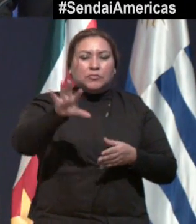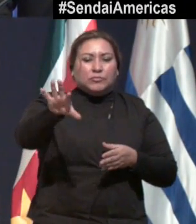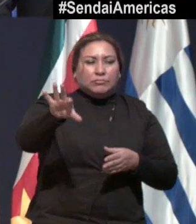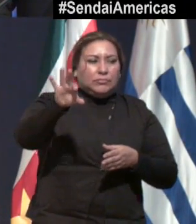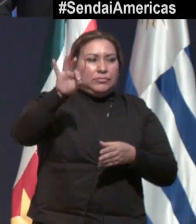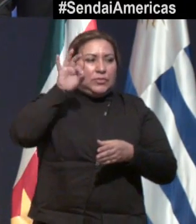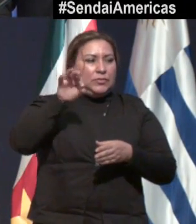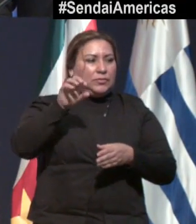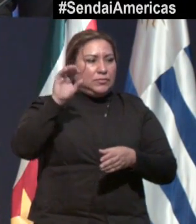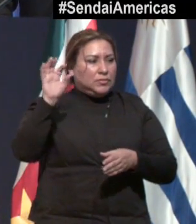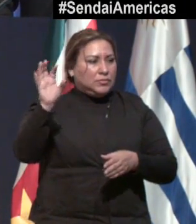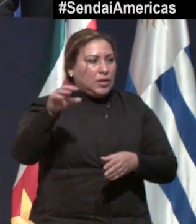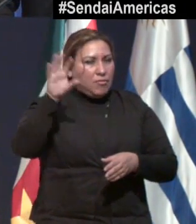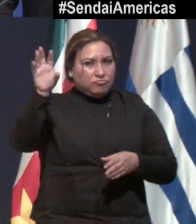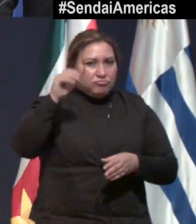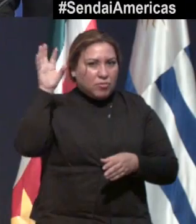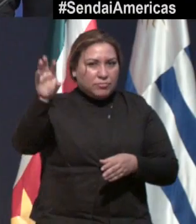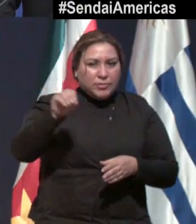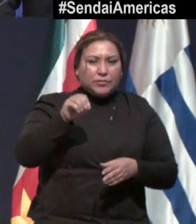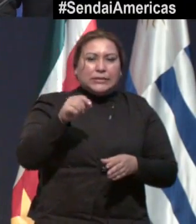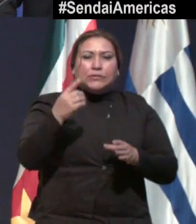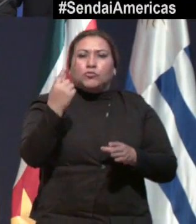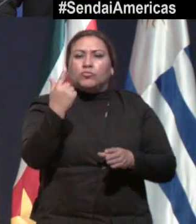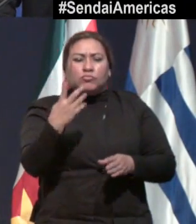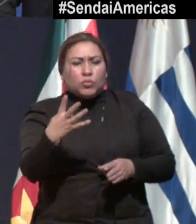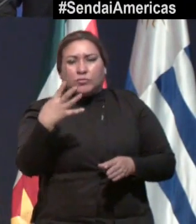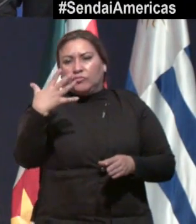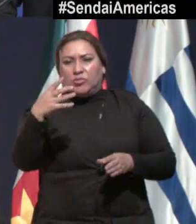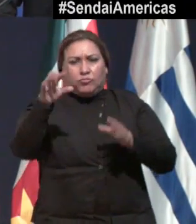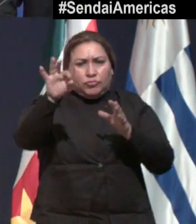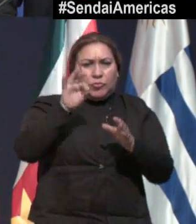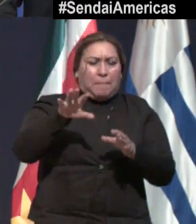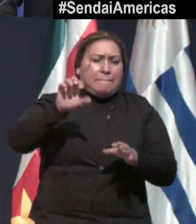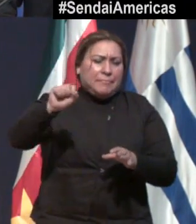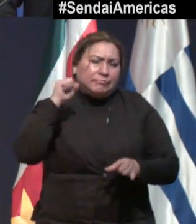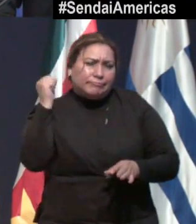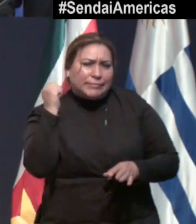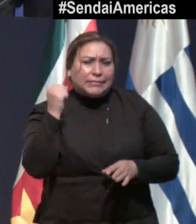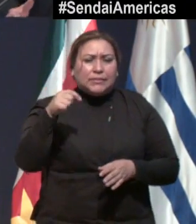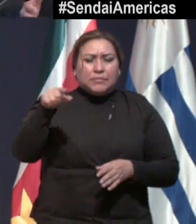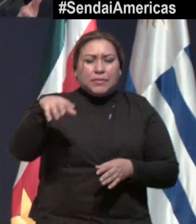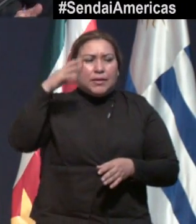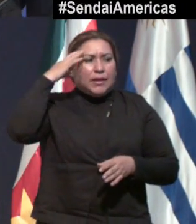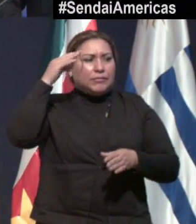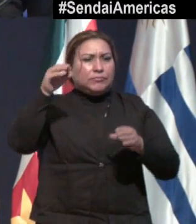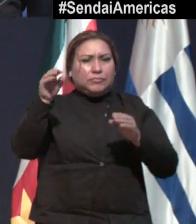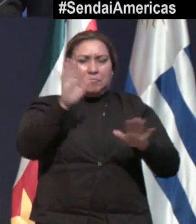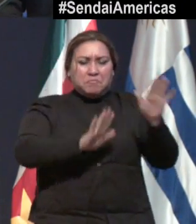cada uno de ellos los 4 o 5 puntos más salientes, de manera de poder construir un documento